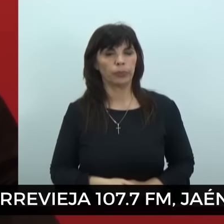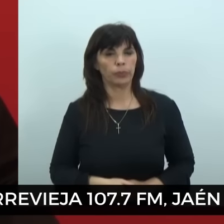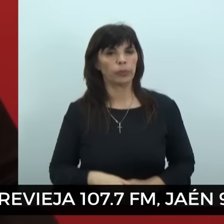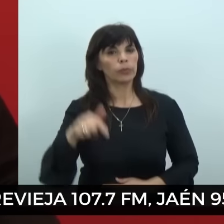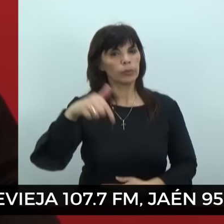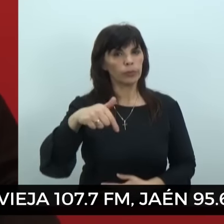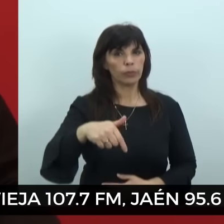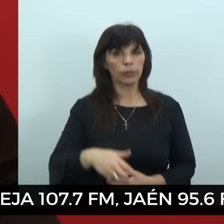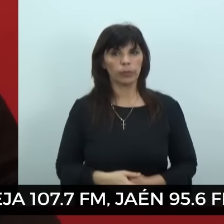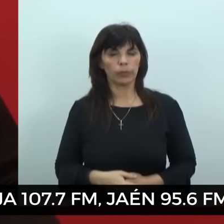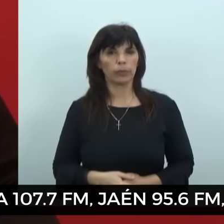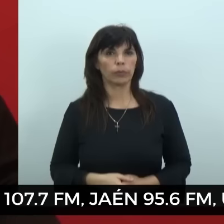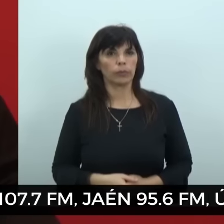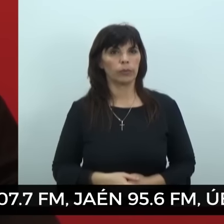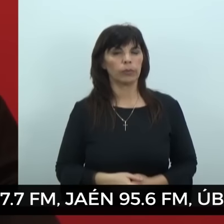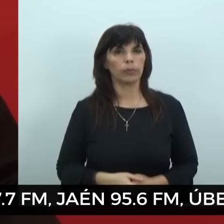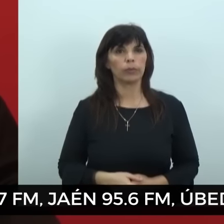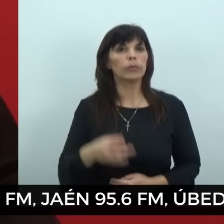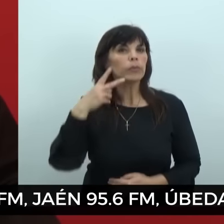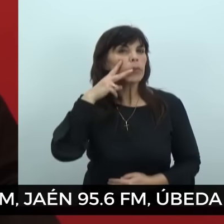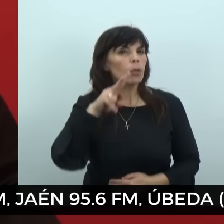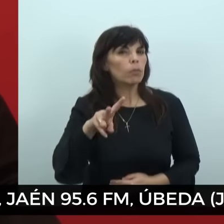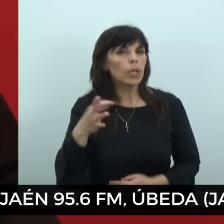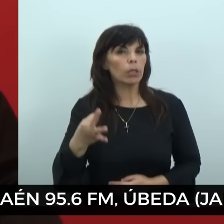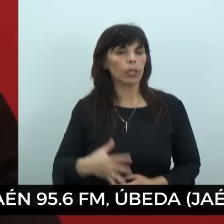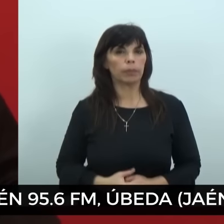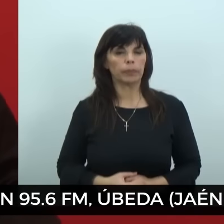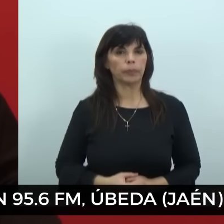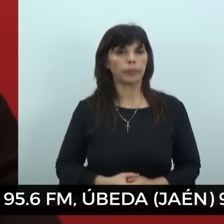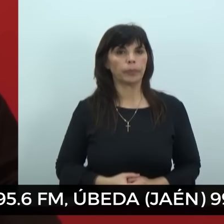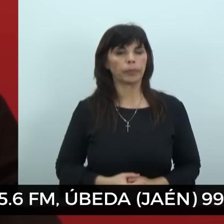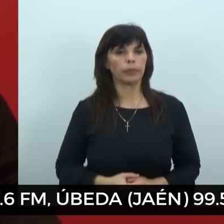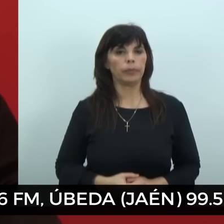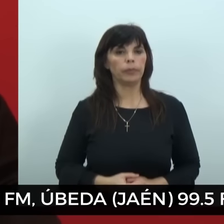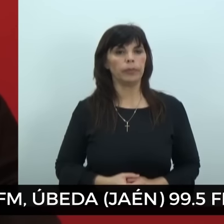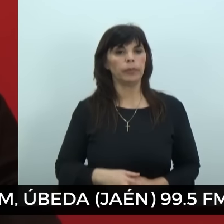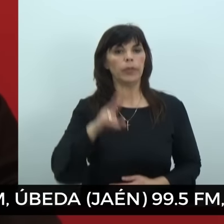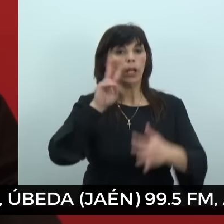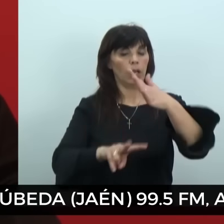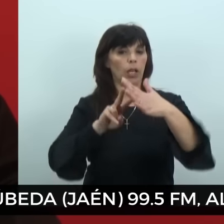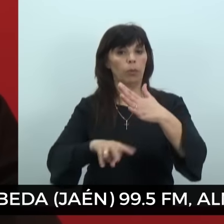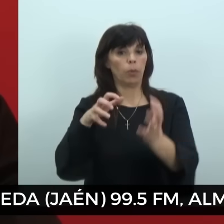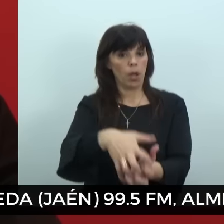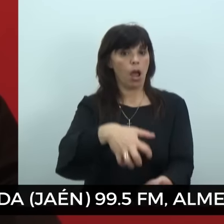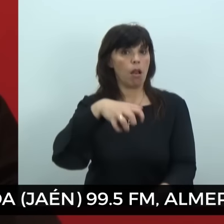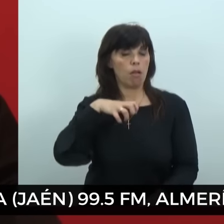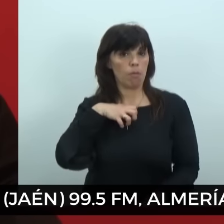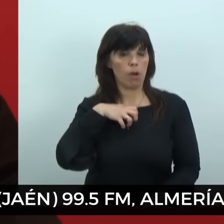Hoy por hoy, mi observación es esta, que la mayoría de las profecías no se